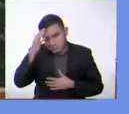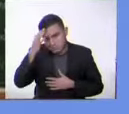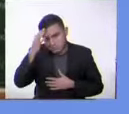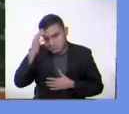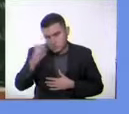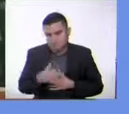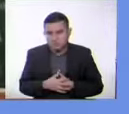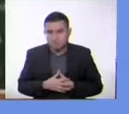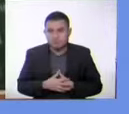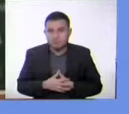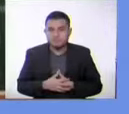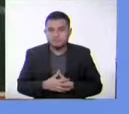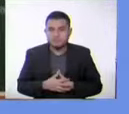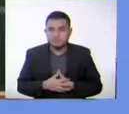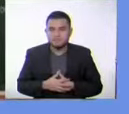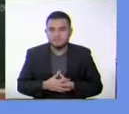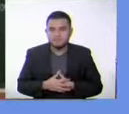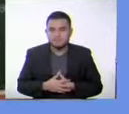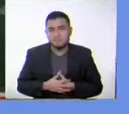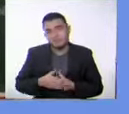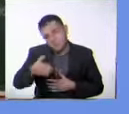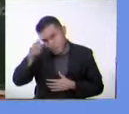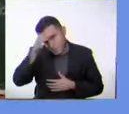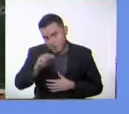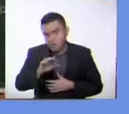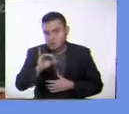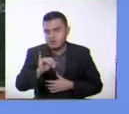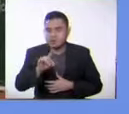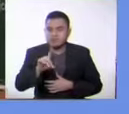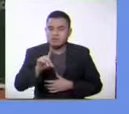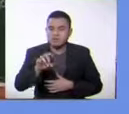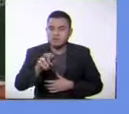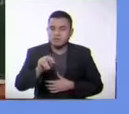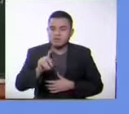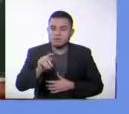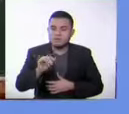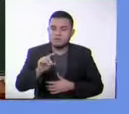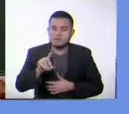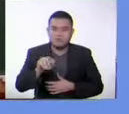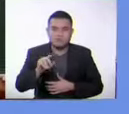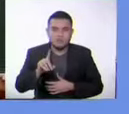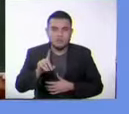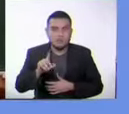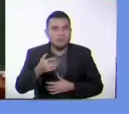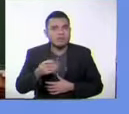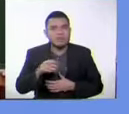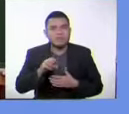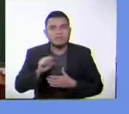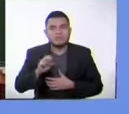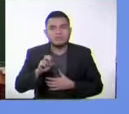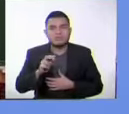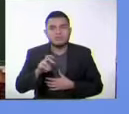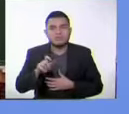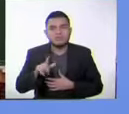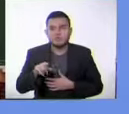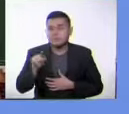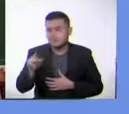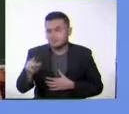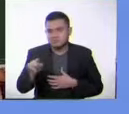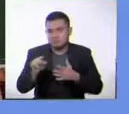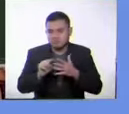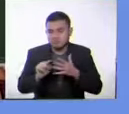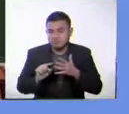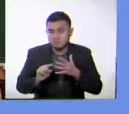vamos a hablar acerca del concepto de identidad sexual. La identidad sexual son esas características sexuales